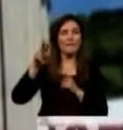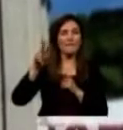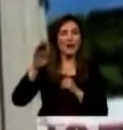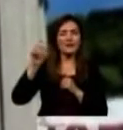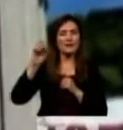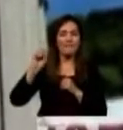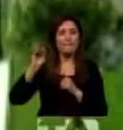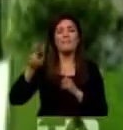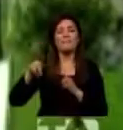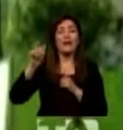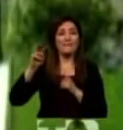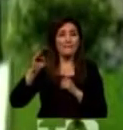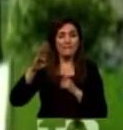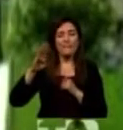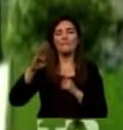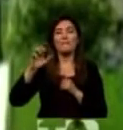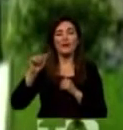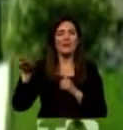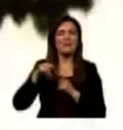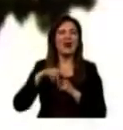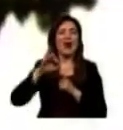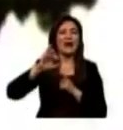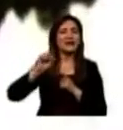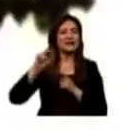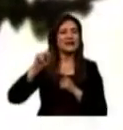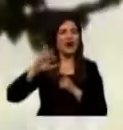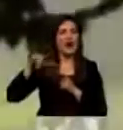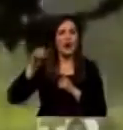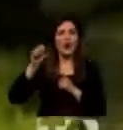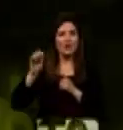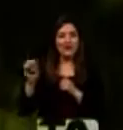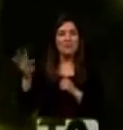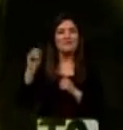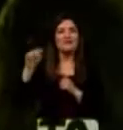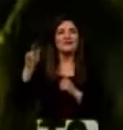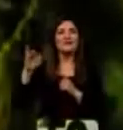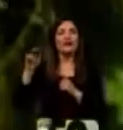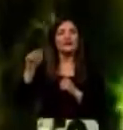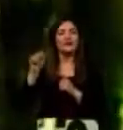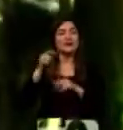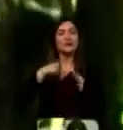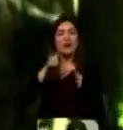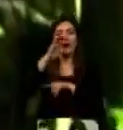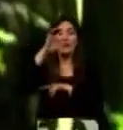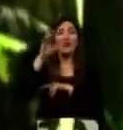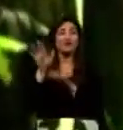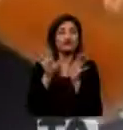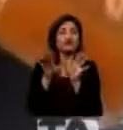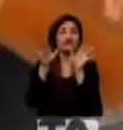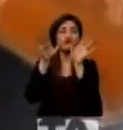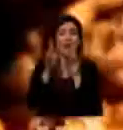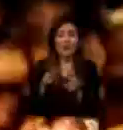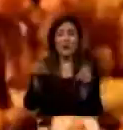Minas. Aquí los atractivos son varios, entre caminatas adornadas con el canto de los pájaros en medio de la naturaleza y